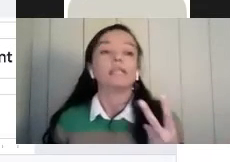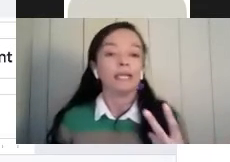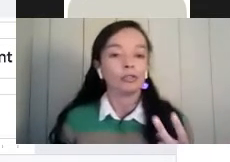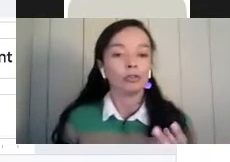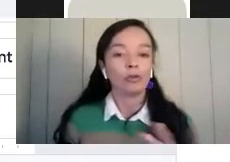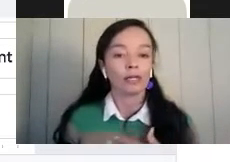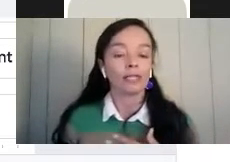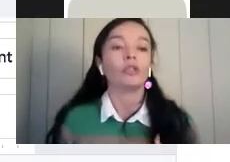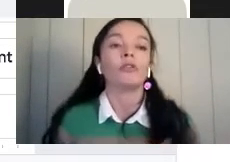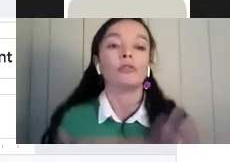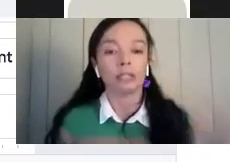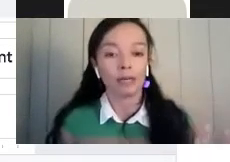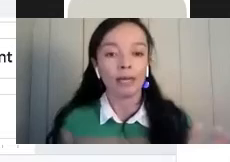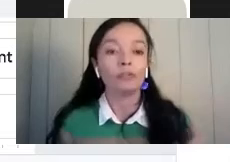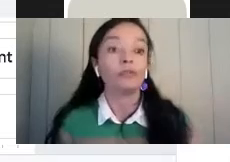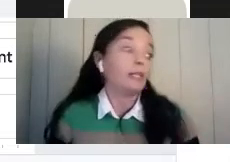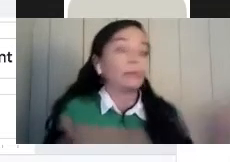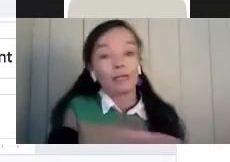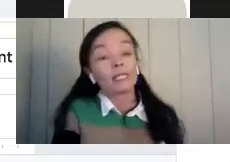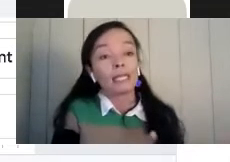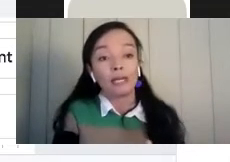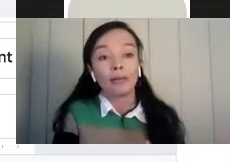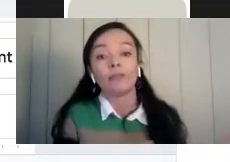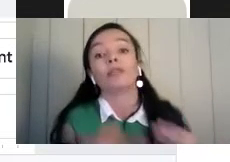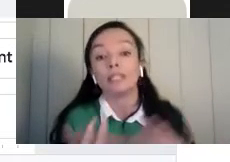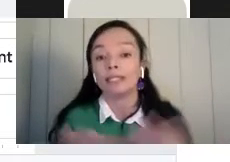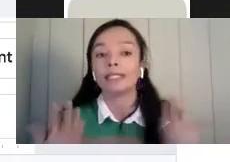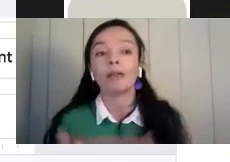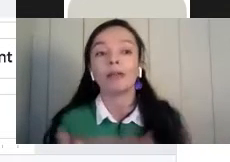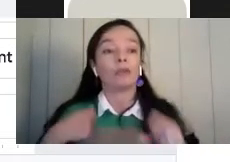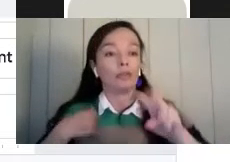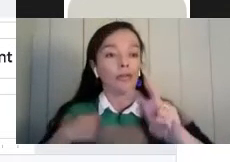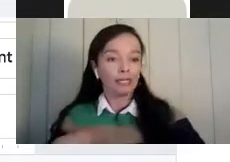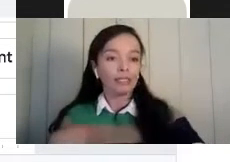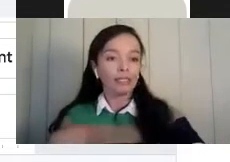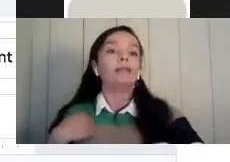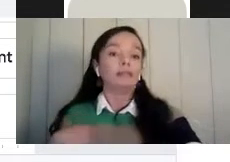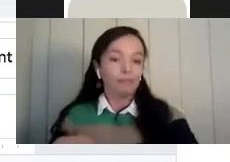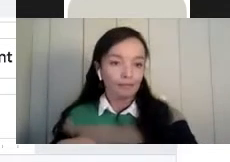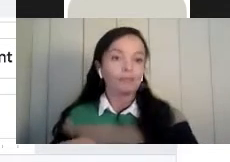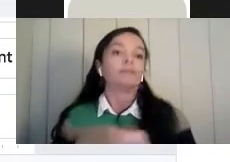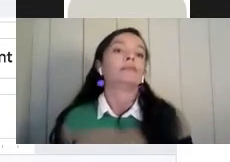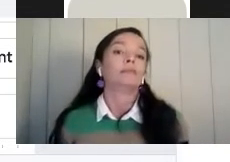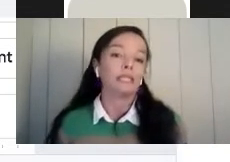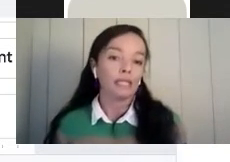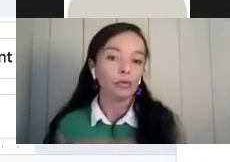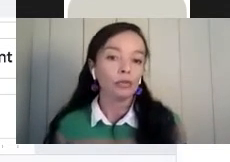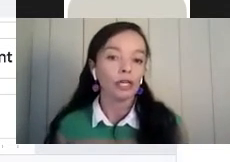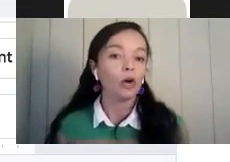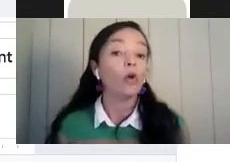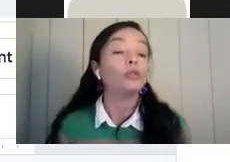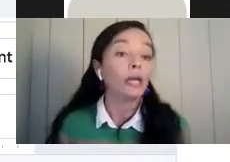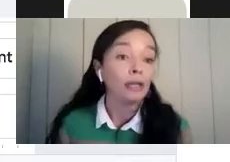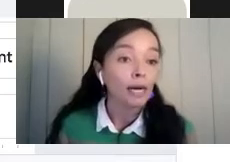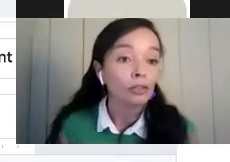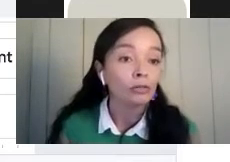Entonces, eso lo va relacionando con ese baño. Y después le vas a dar el baño. Entonces, él ya sabe que cuando le hagas así, ya es la ducha.